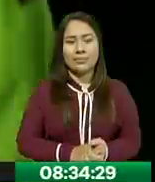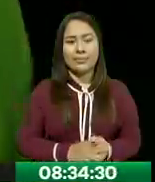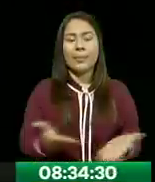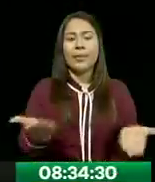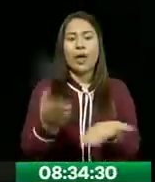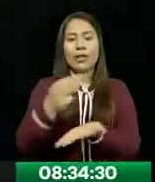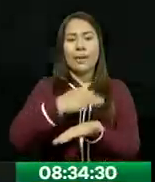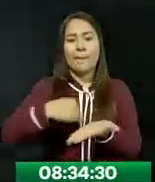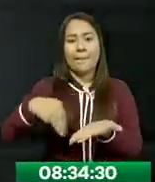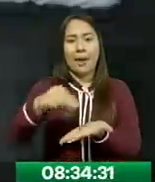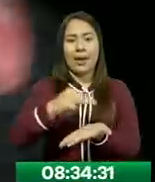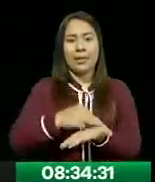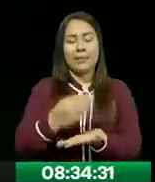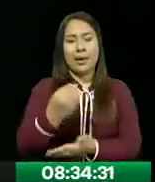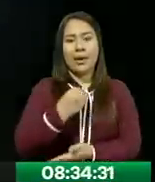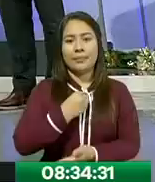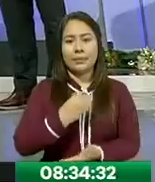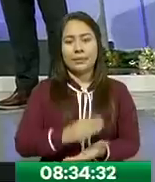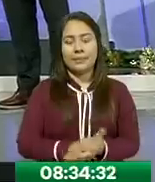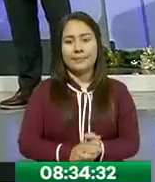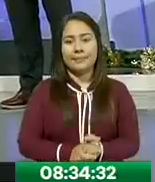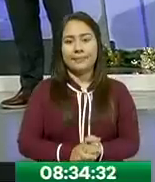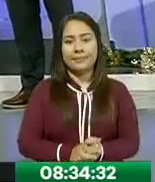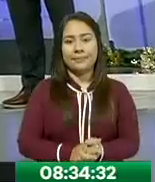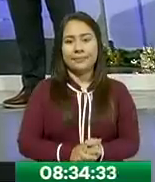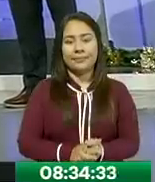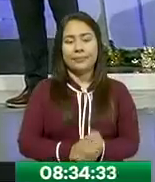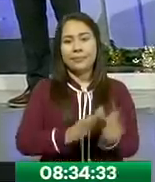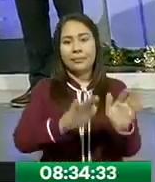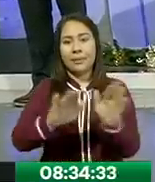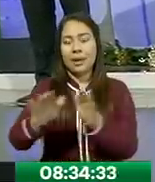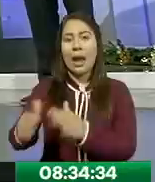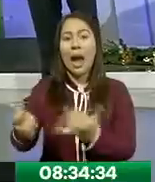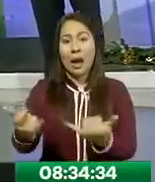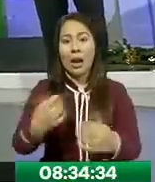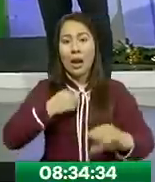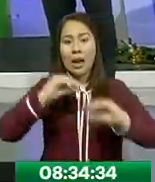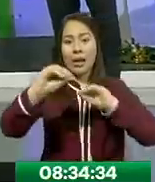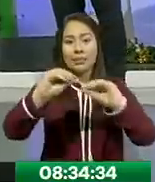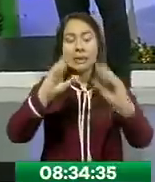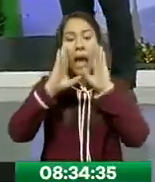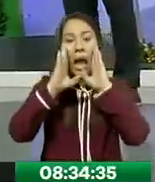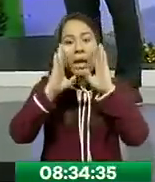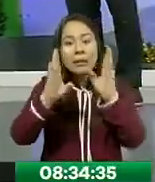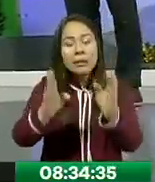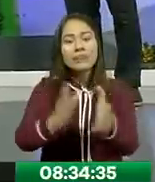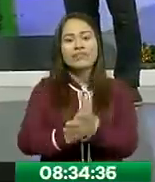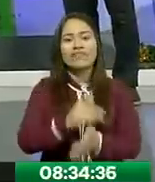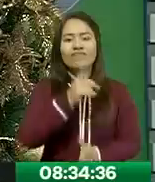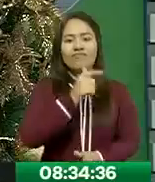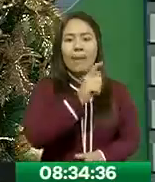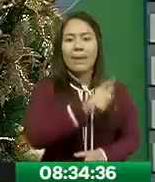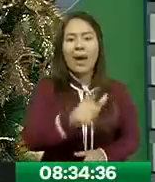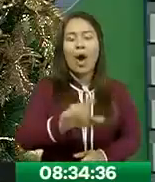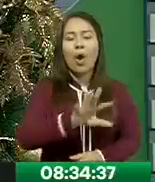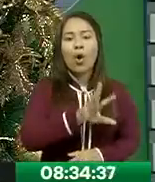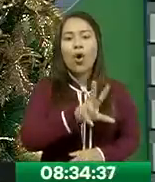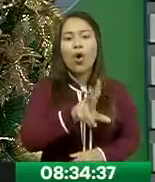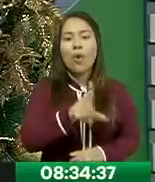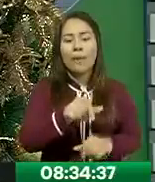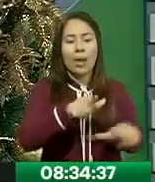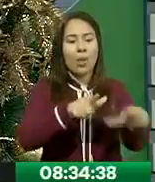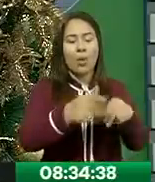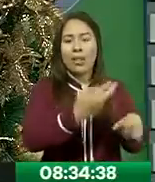Manabí, informó Wendy Delgado. Ahora vamos con esta información, presten mucha atención, delincuentes robaron en un